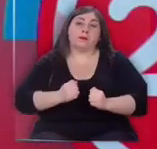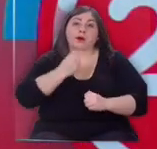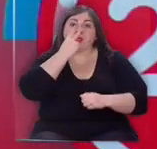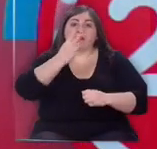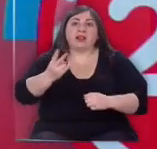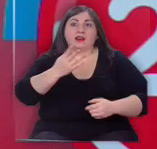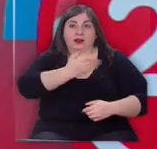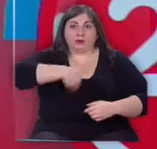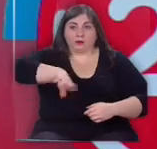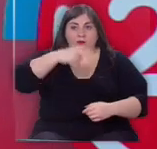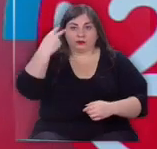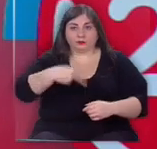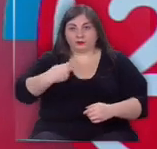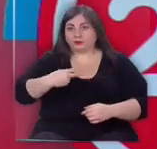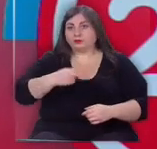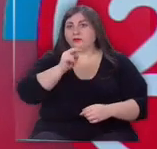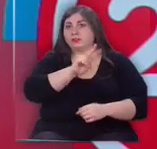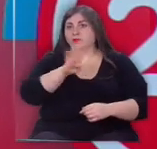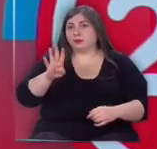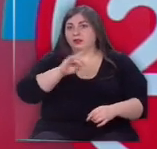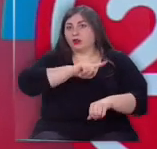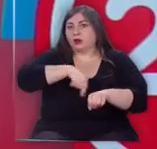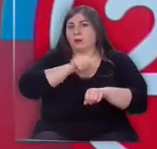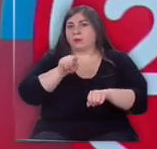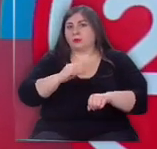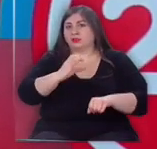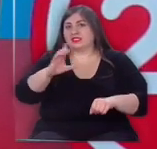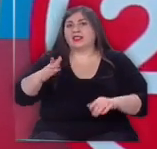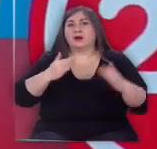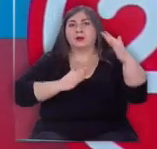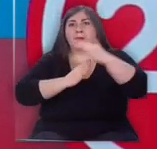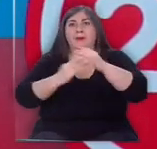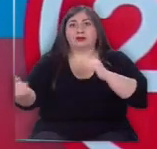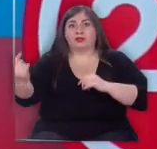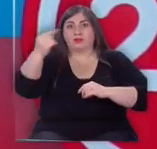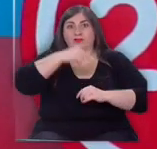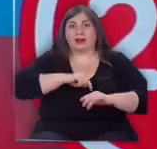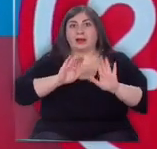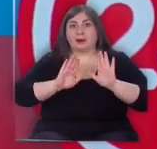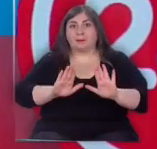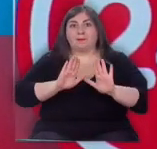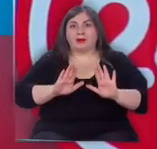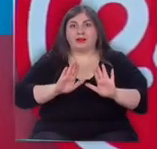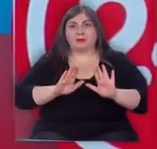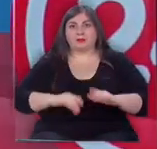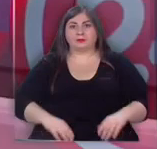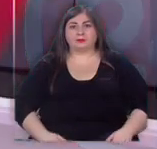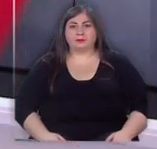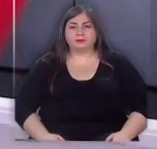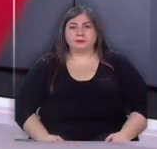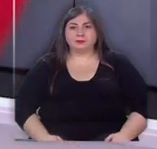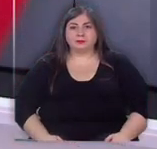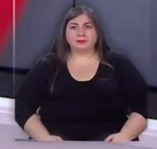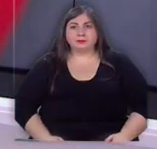nuestro portal de noticias 24horas.cl. Hacemos una pequeña pausa. Estamos de regreso de inmediato. Espérenos.